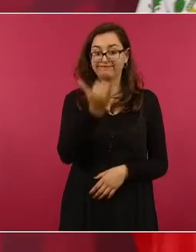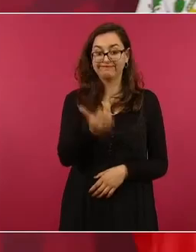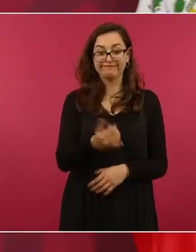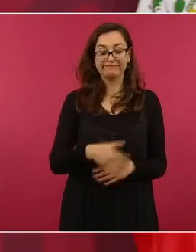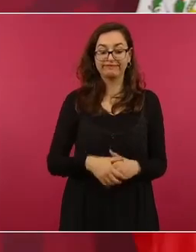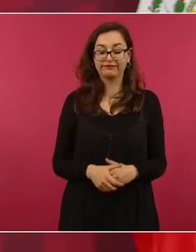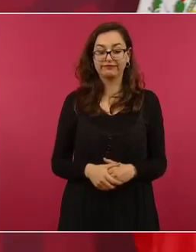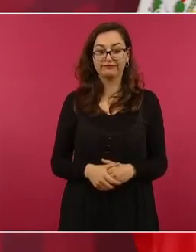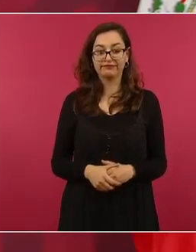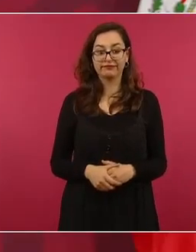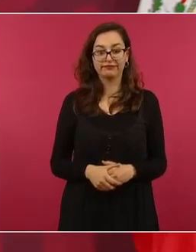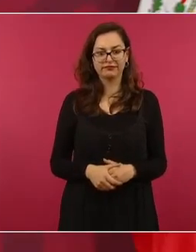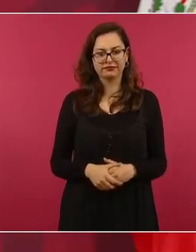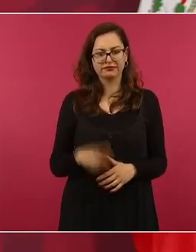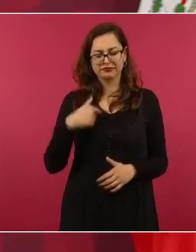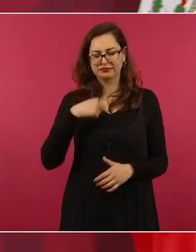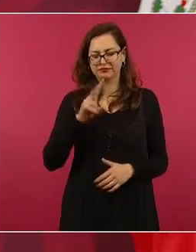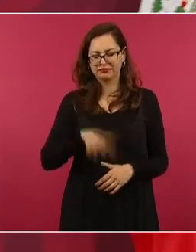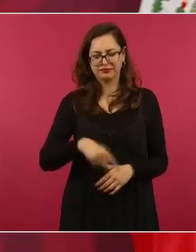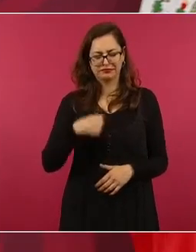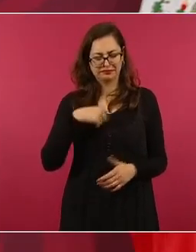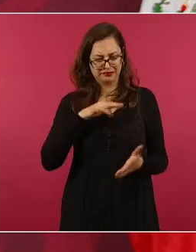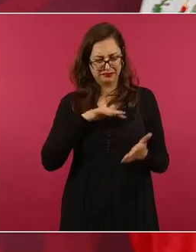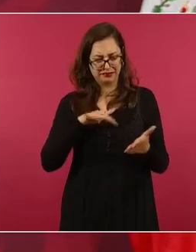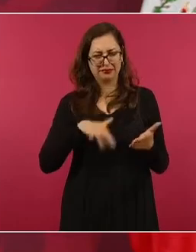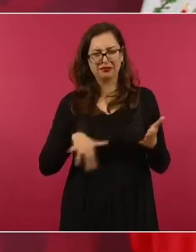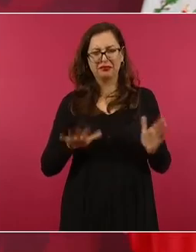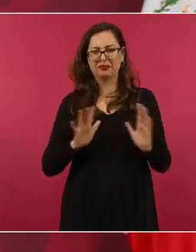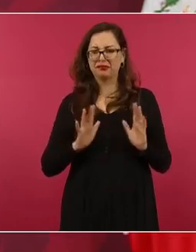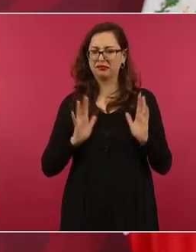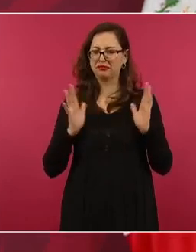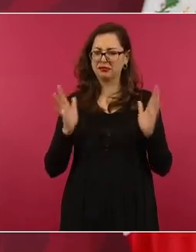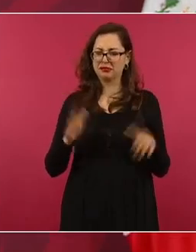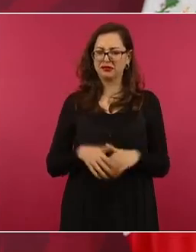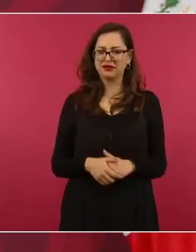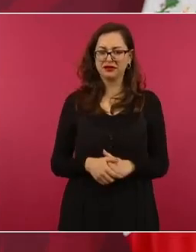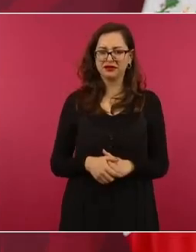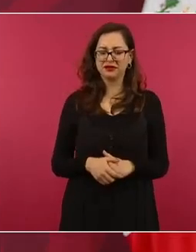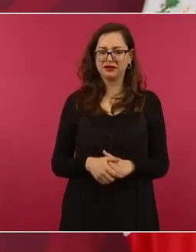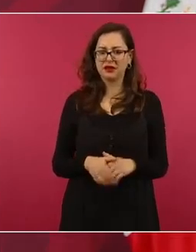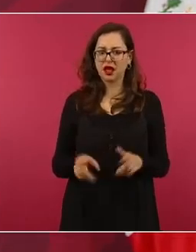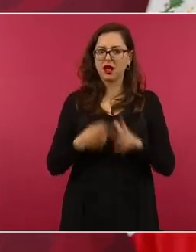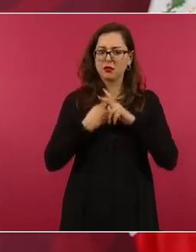Me llamó mucho la atención, ¿no? Primero sale en una revista